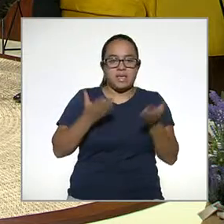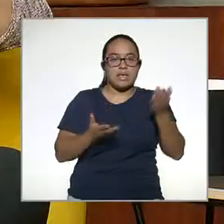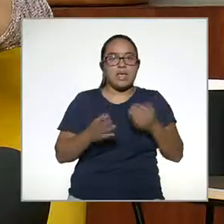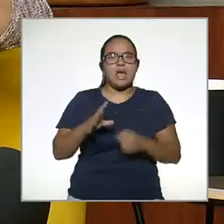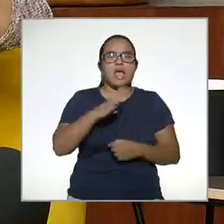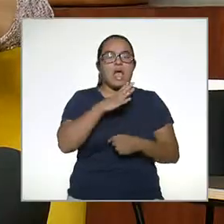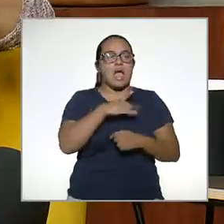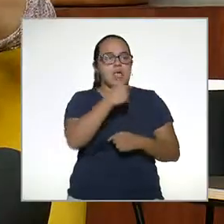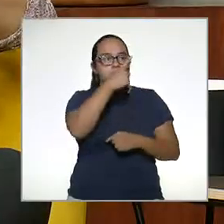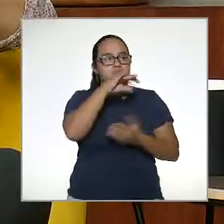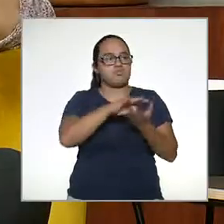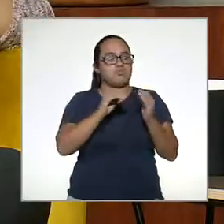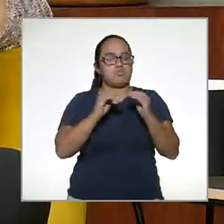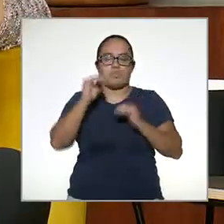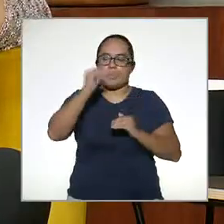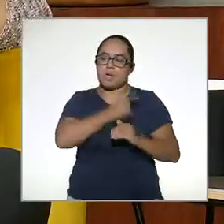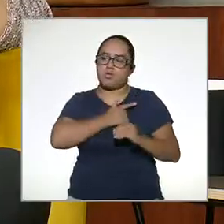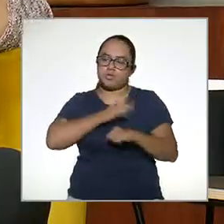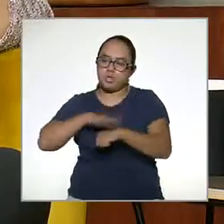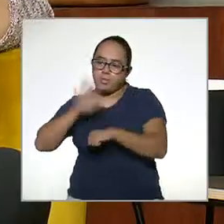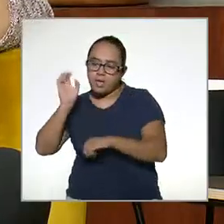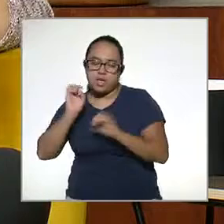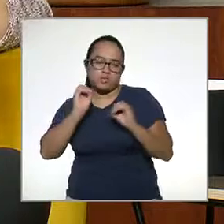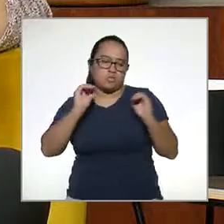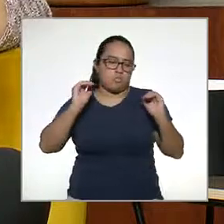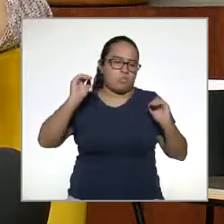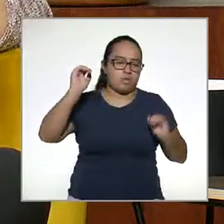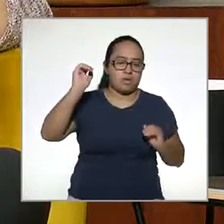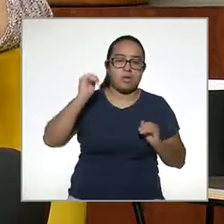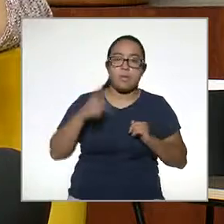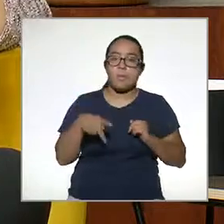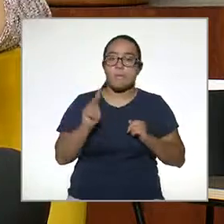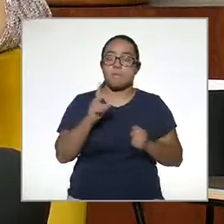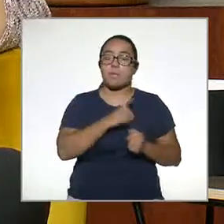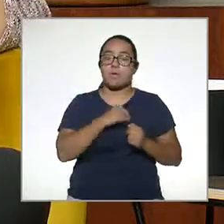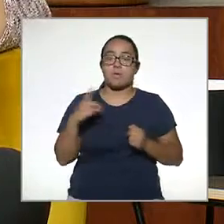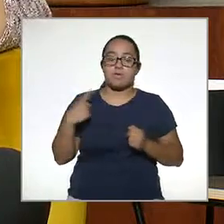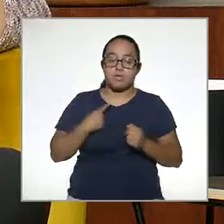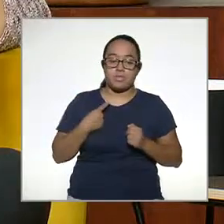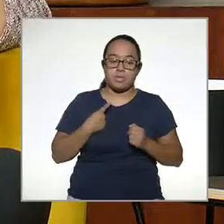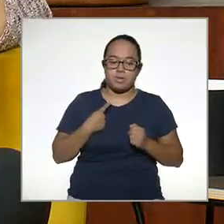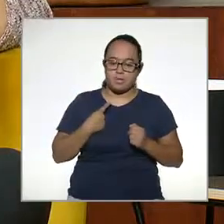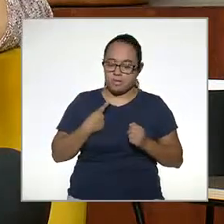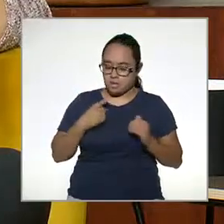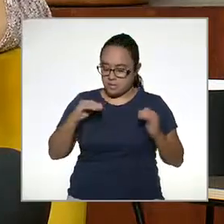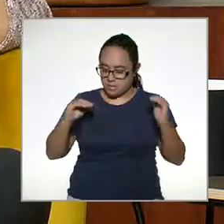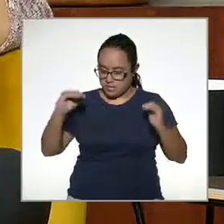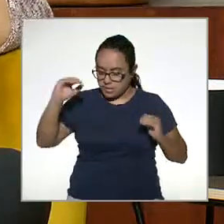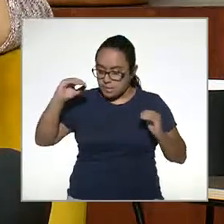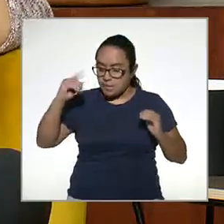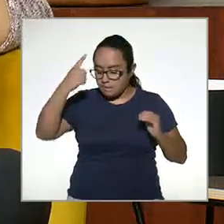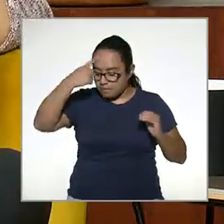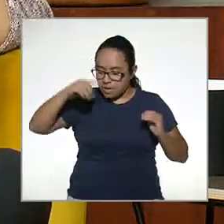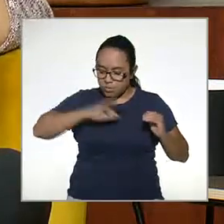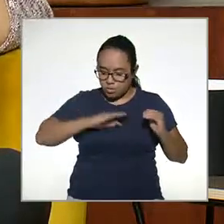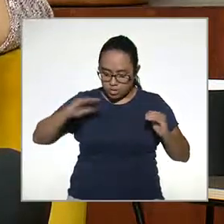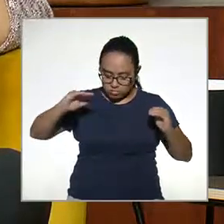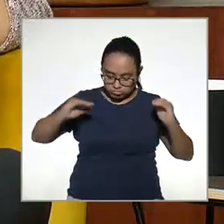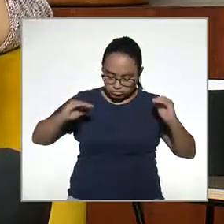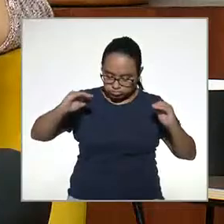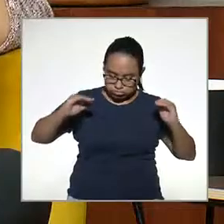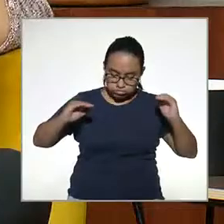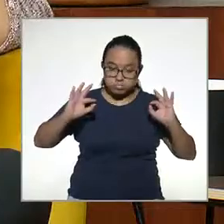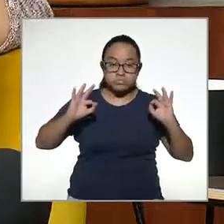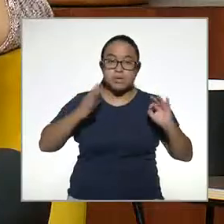tendencia, ¿no? Hacia un lado, hacia el otro, pero tener, tocar la otra parte, eso es importante para un equilibrio. Y justo